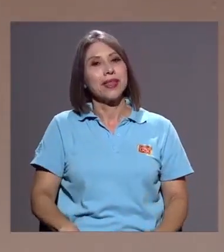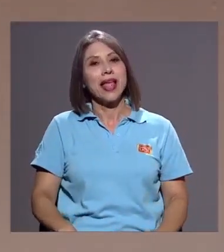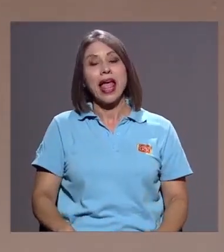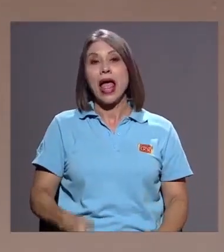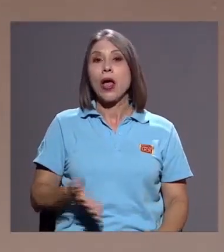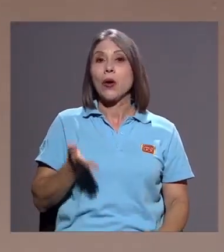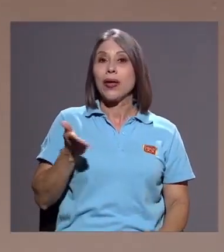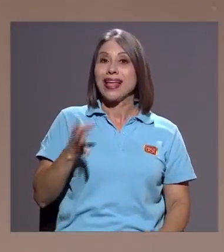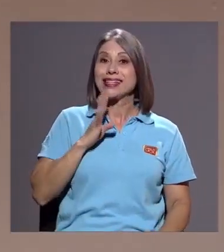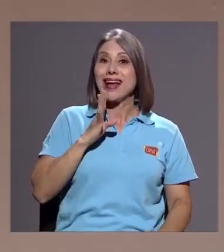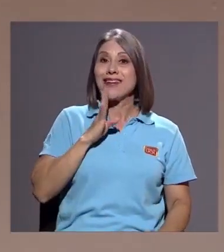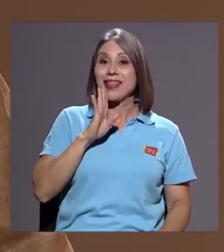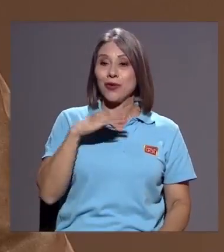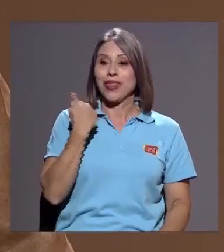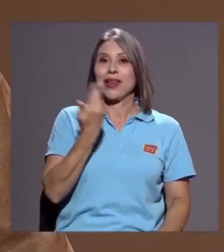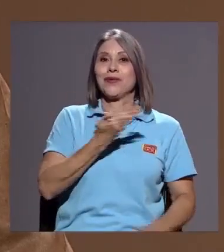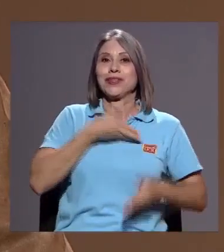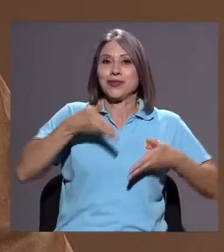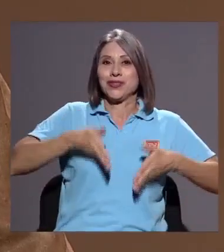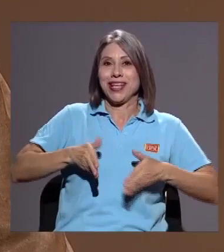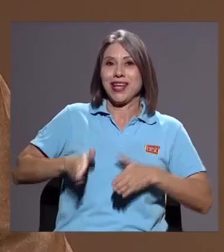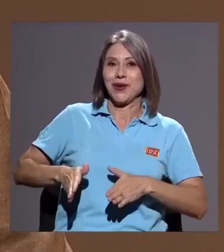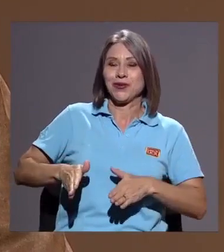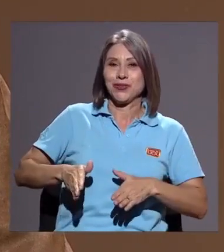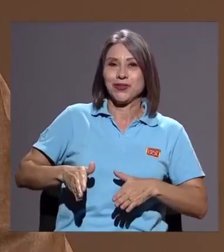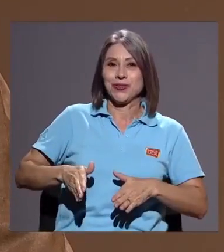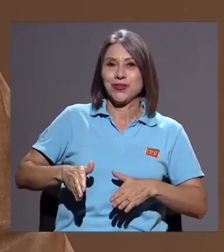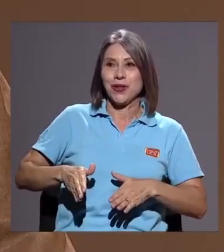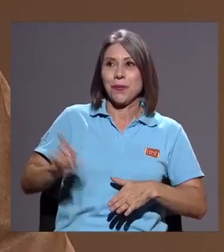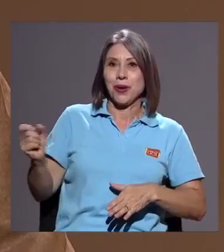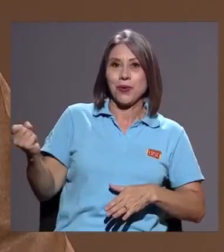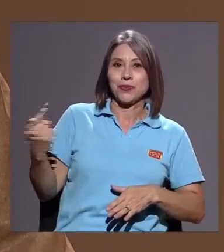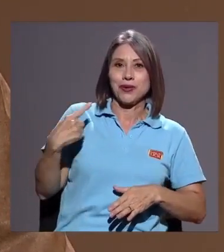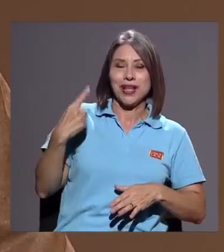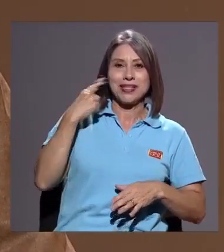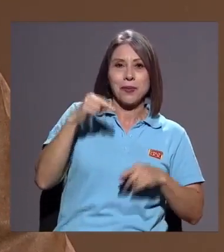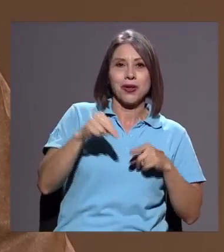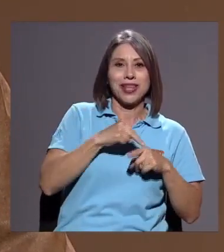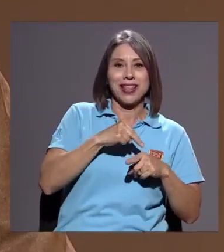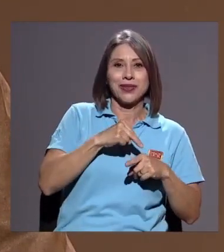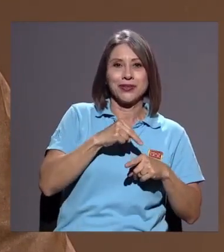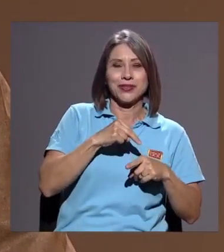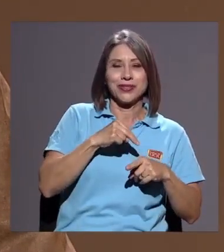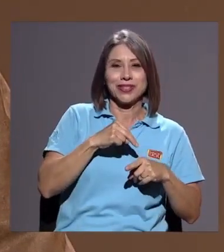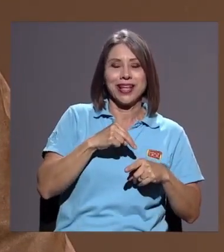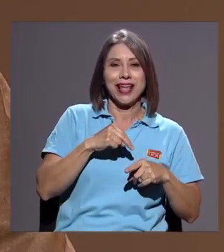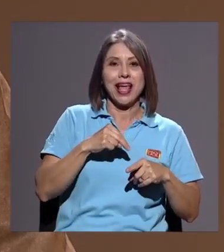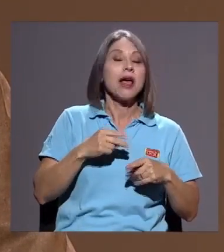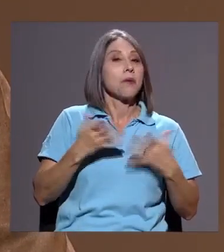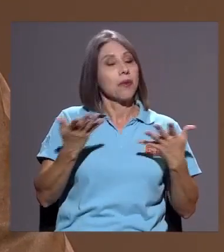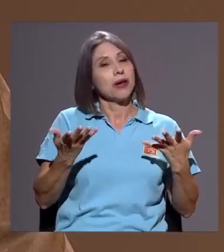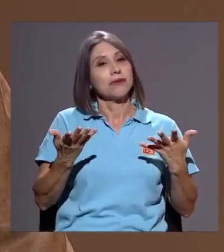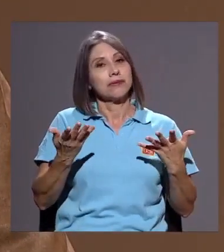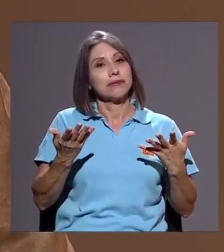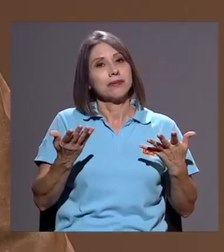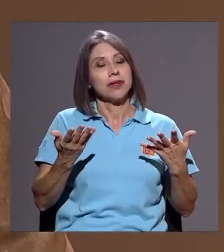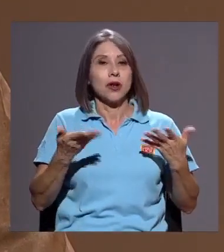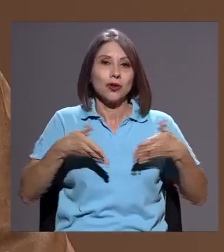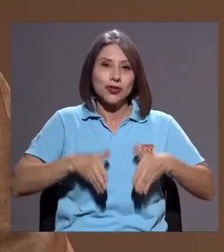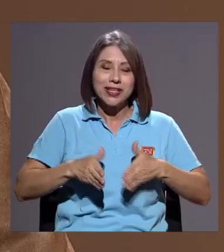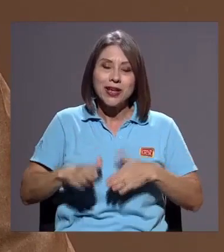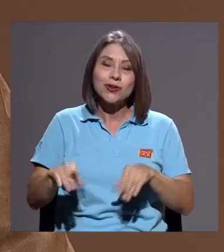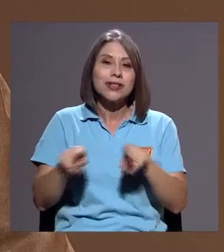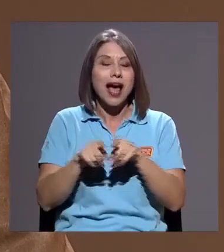de nuestros hijos, ¿verdad? Sí, claro. Exacto. Tú ¿no? preguntaste por los nietos. Sí, los más bien hijos los ya sobrinos. también fueron tremendos y